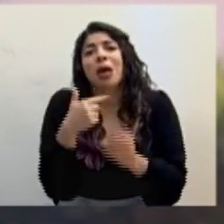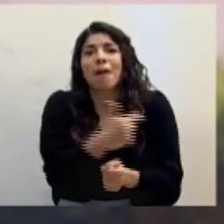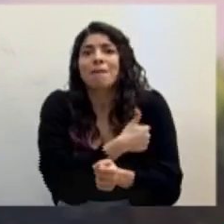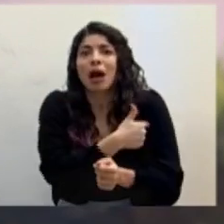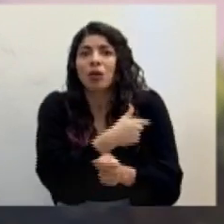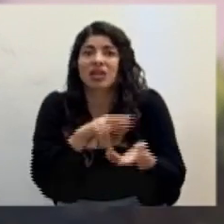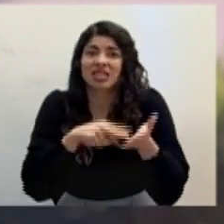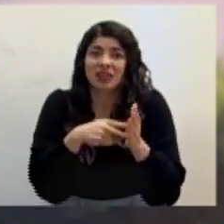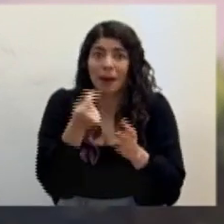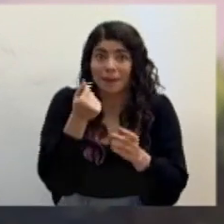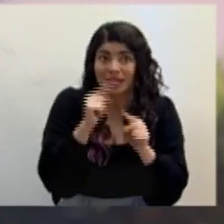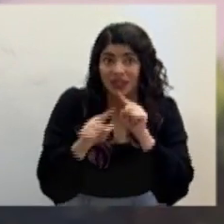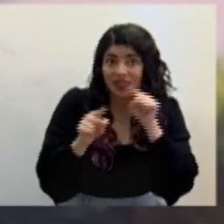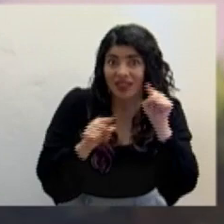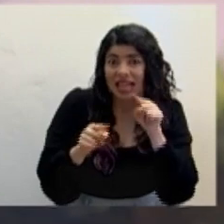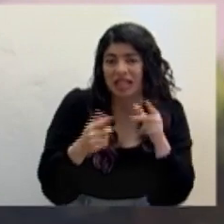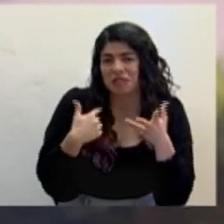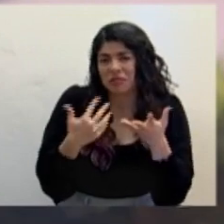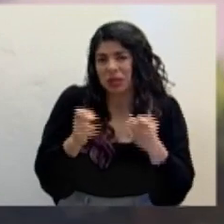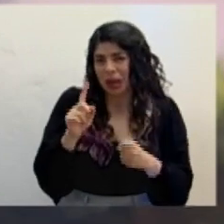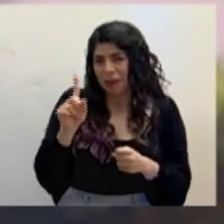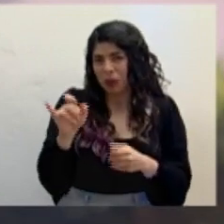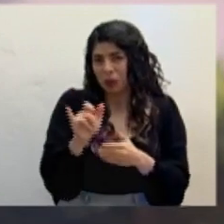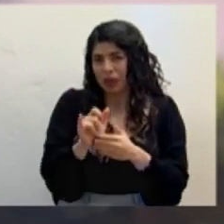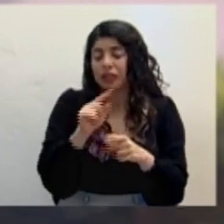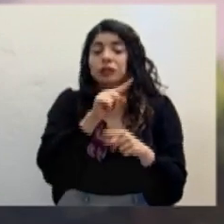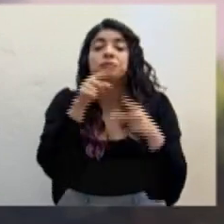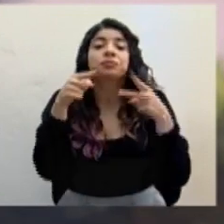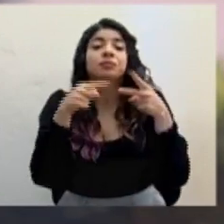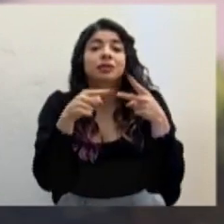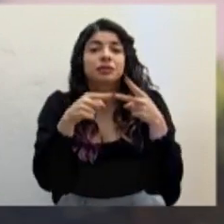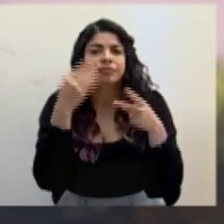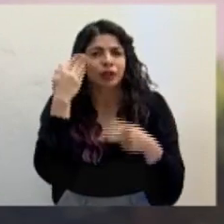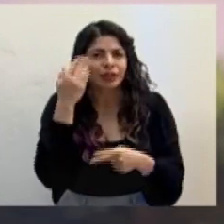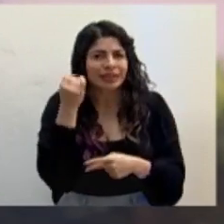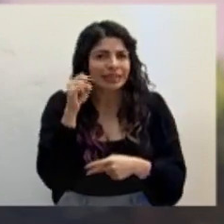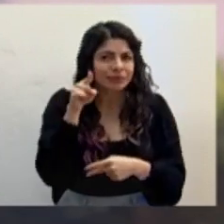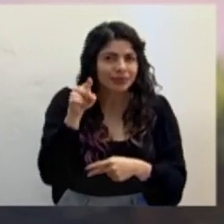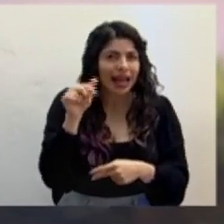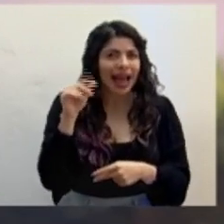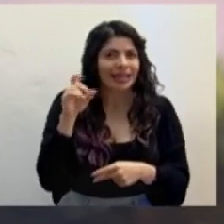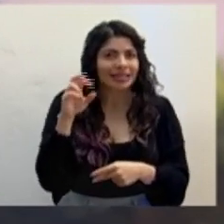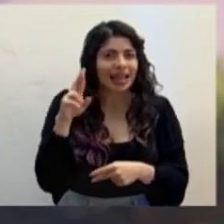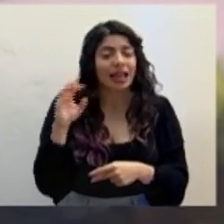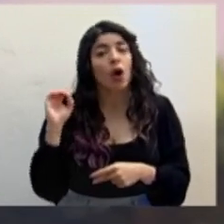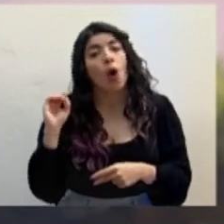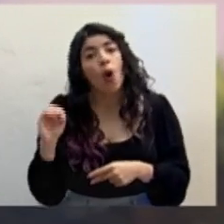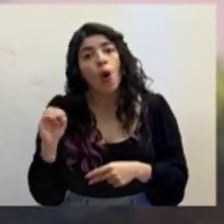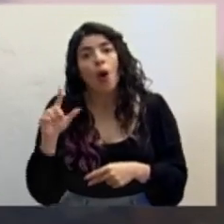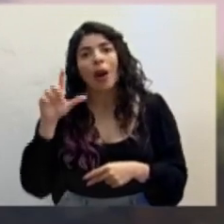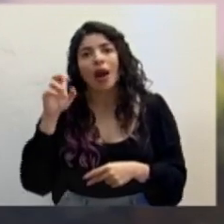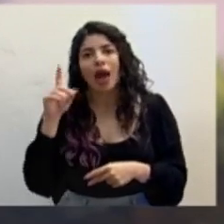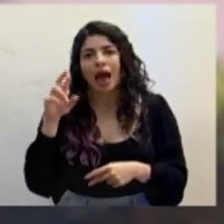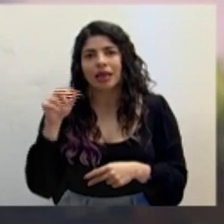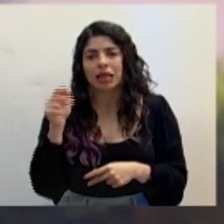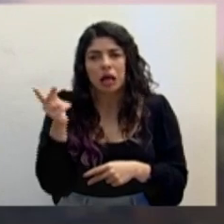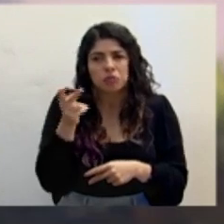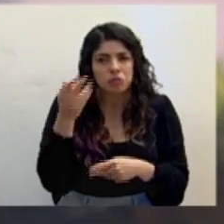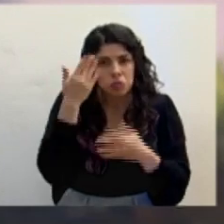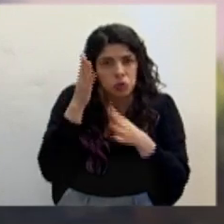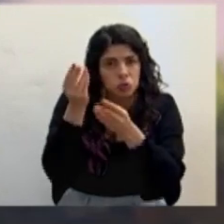vacunas. Entonces quería consultarle eso. Y lo otro, no sé si usted, don Alexander, o doña Leandra me puede